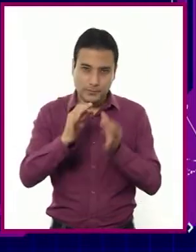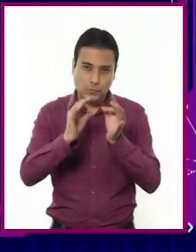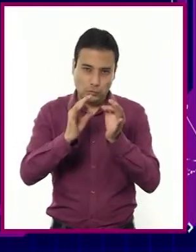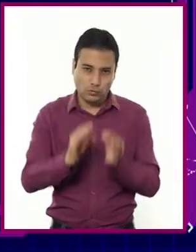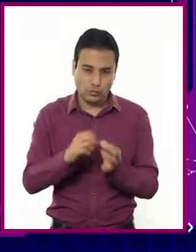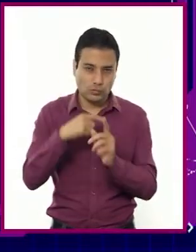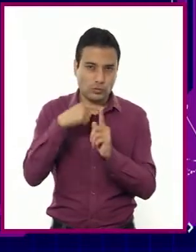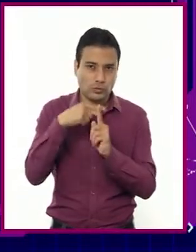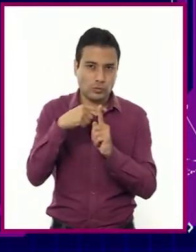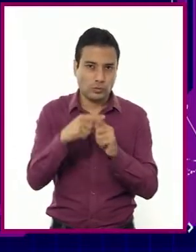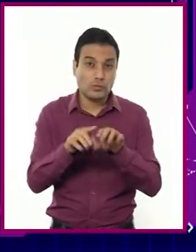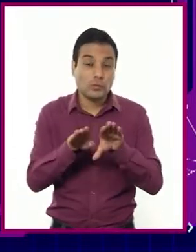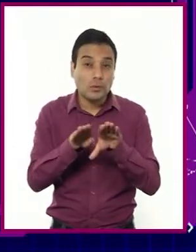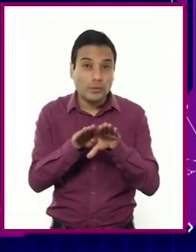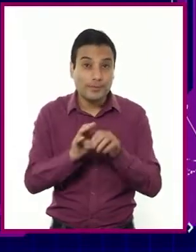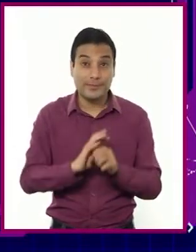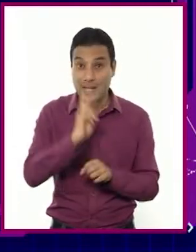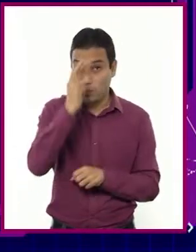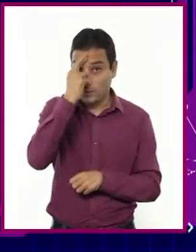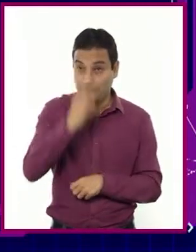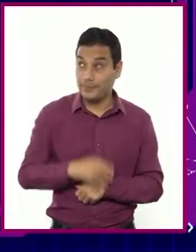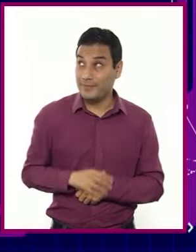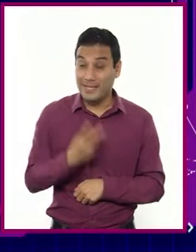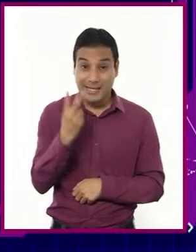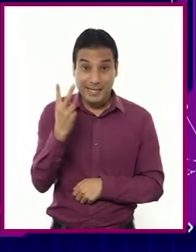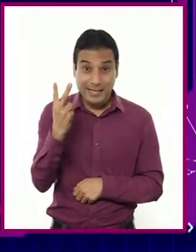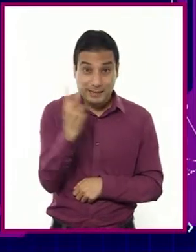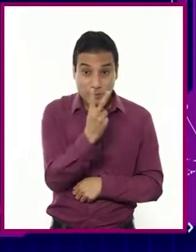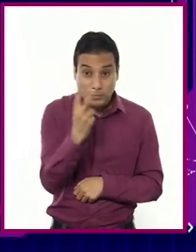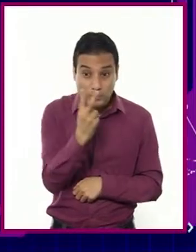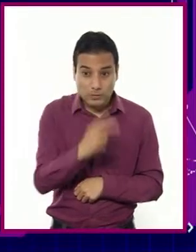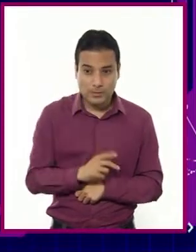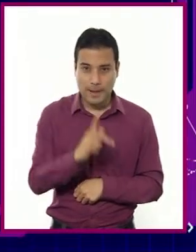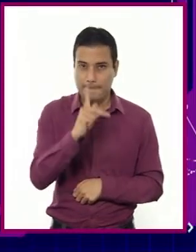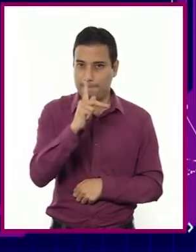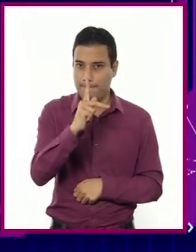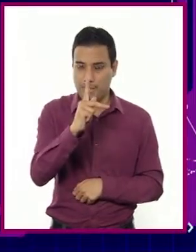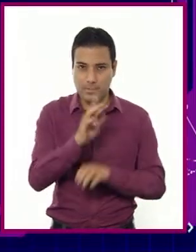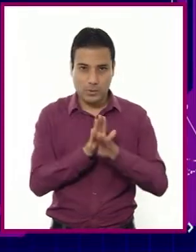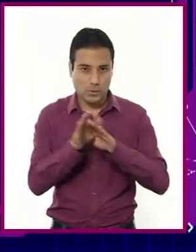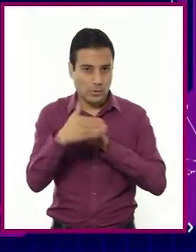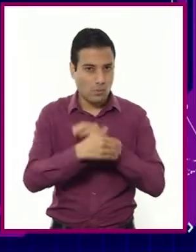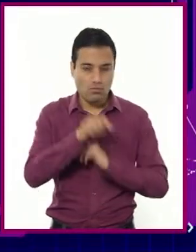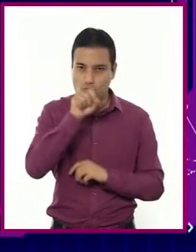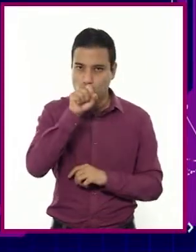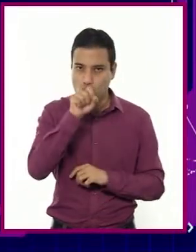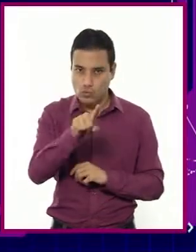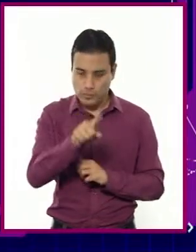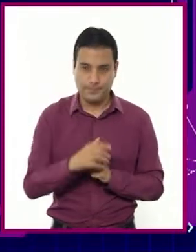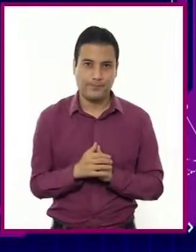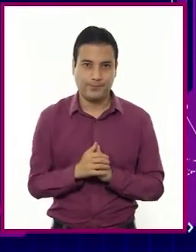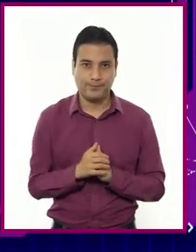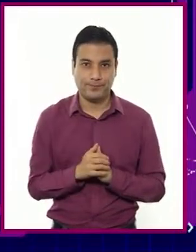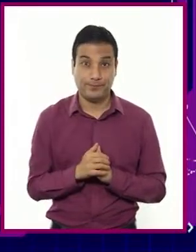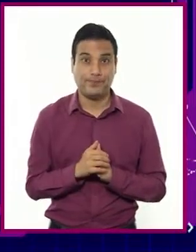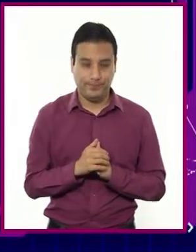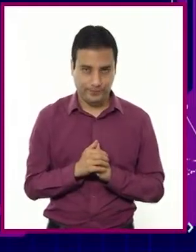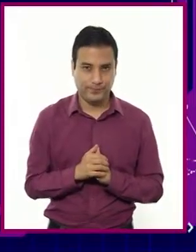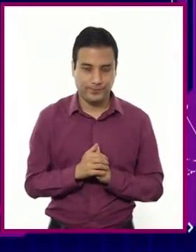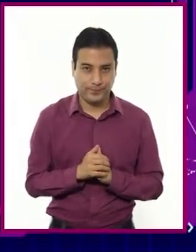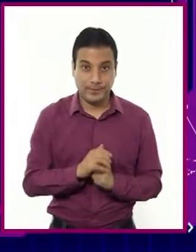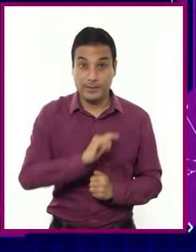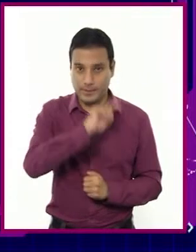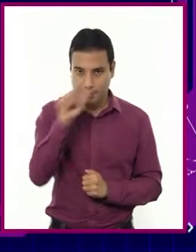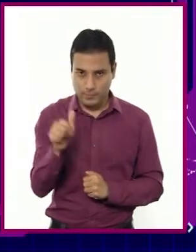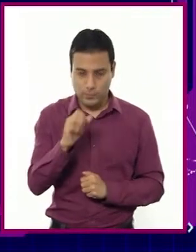que considerar que ambas figuras tienen el mismo perímetro y plantear la ecuación que ayuda a encontrar el